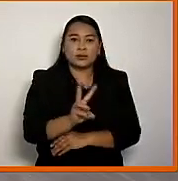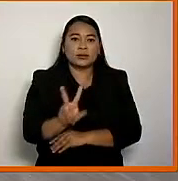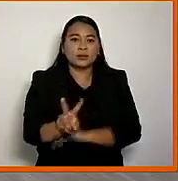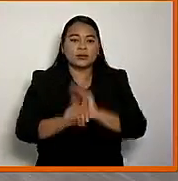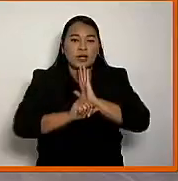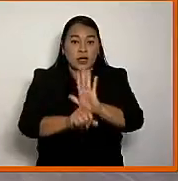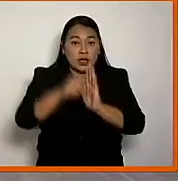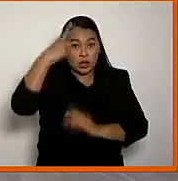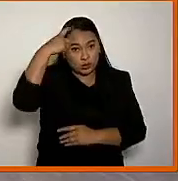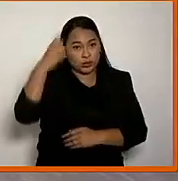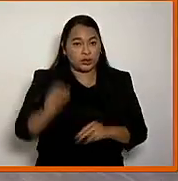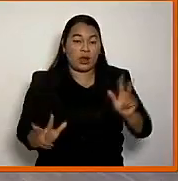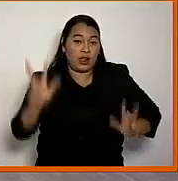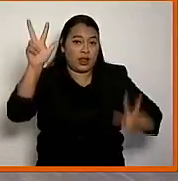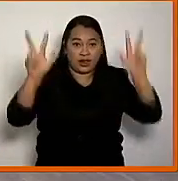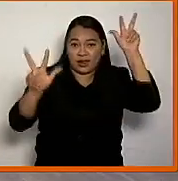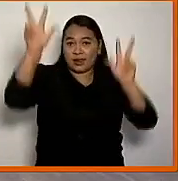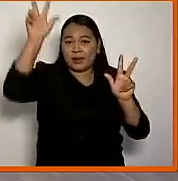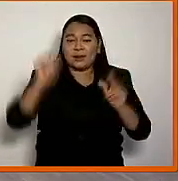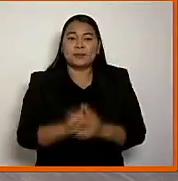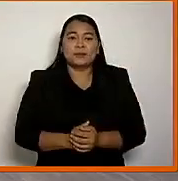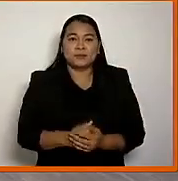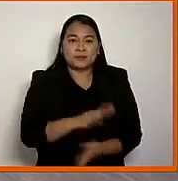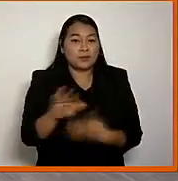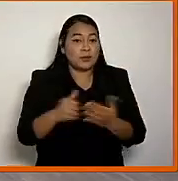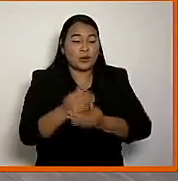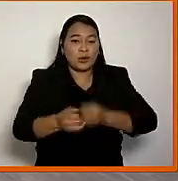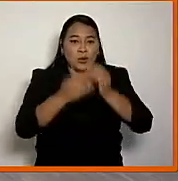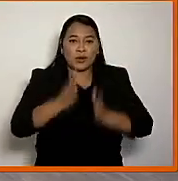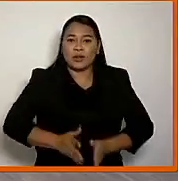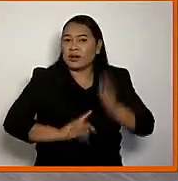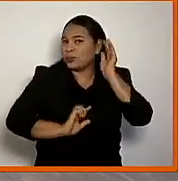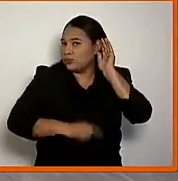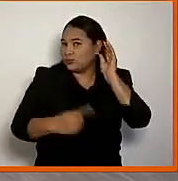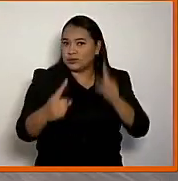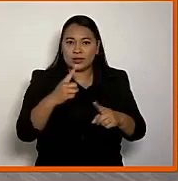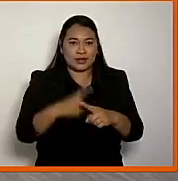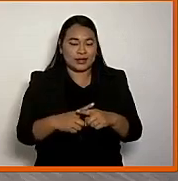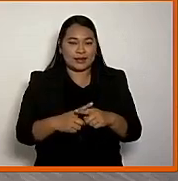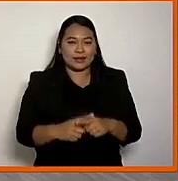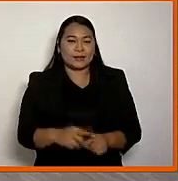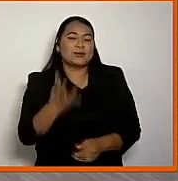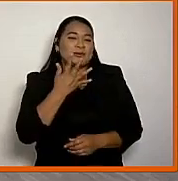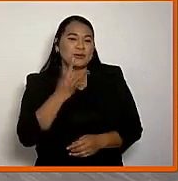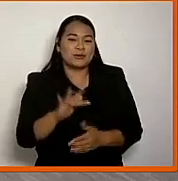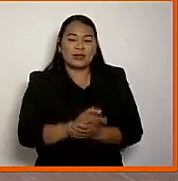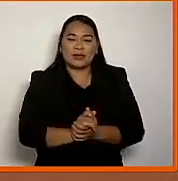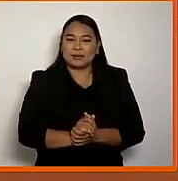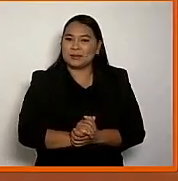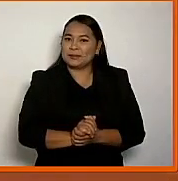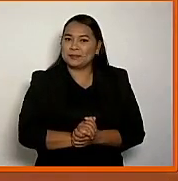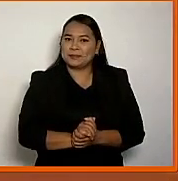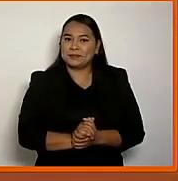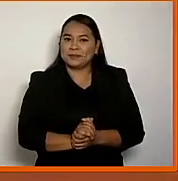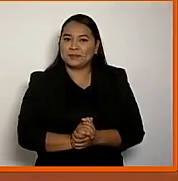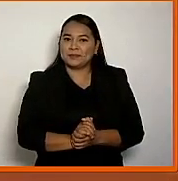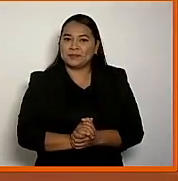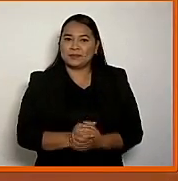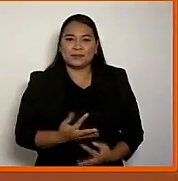símbolo de sueños lagarto. Si estás esperando conocer la esfera favorecida para Multi X, muchísima suerte porque esta es...